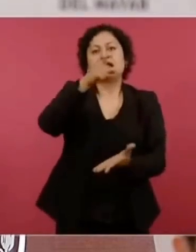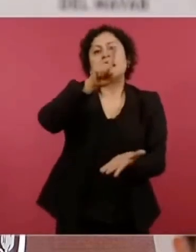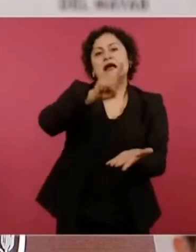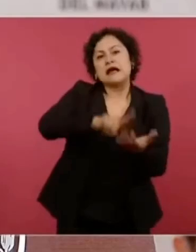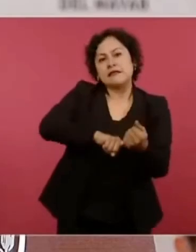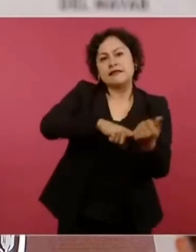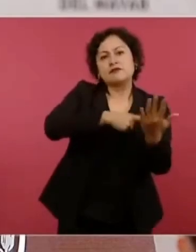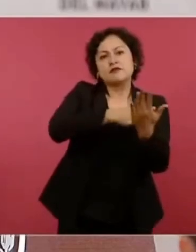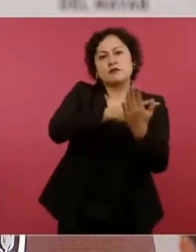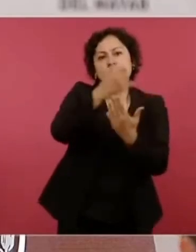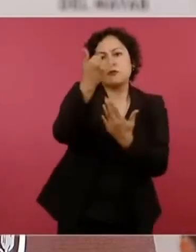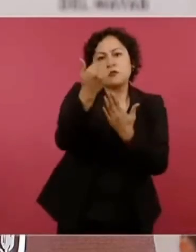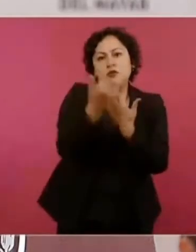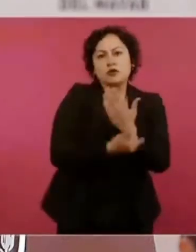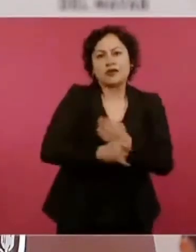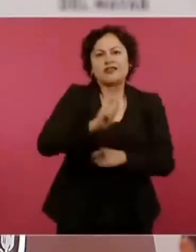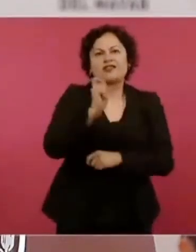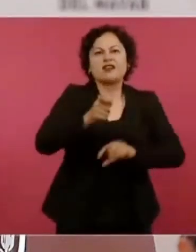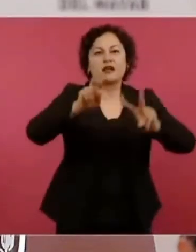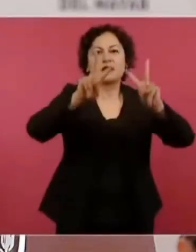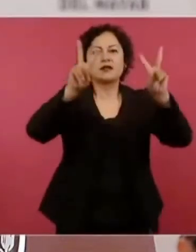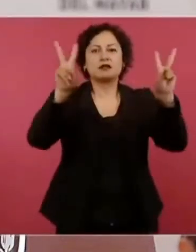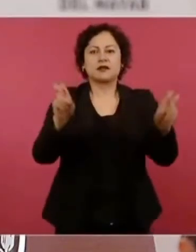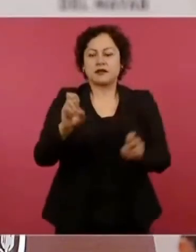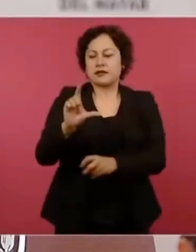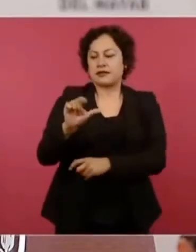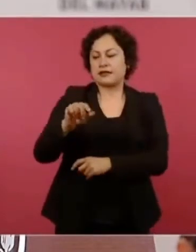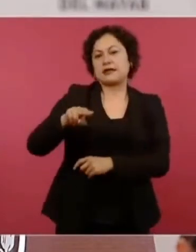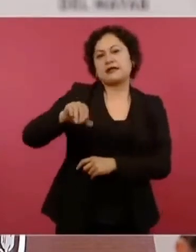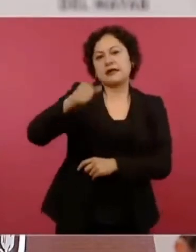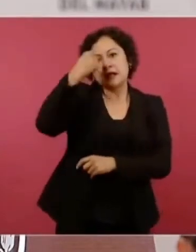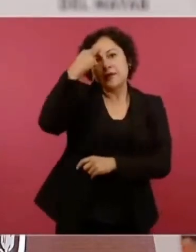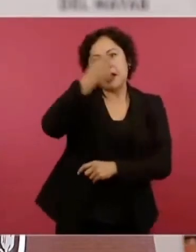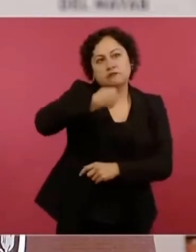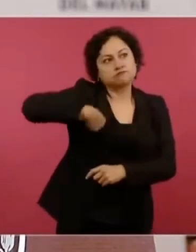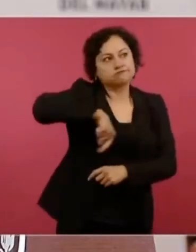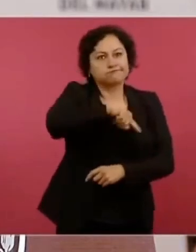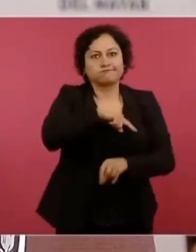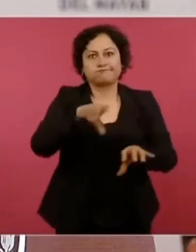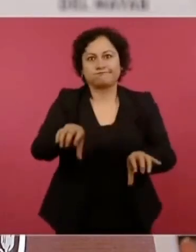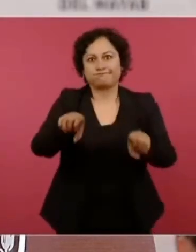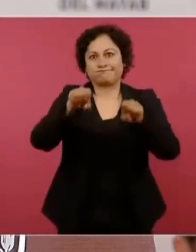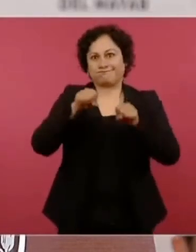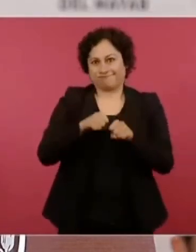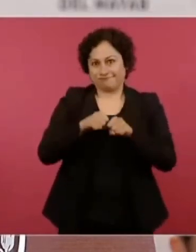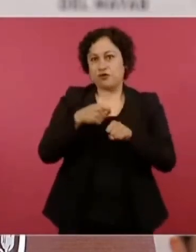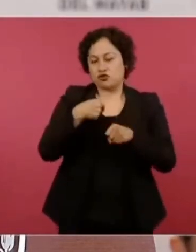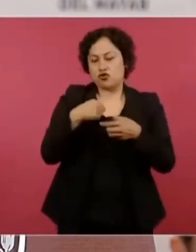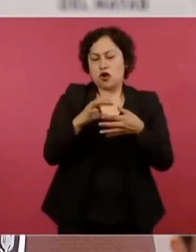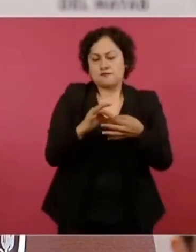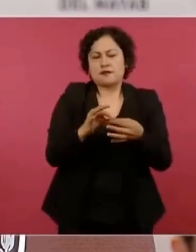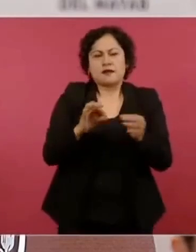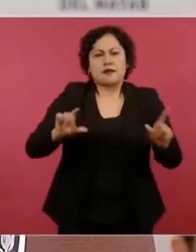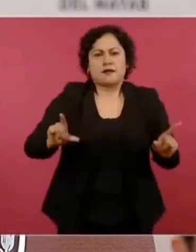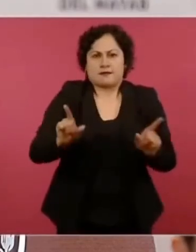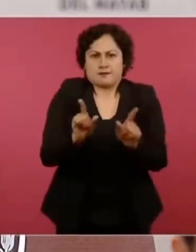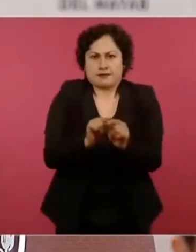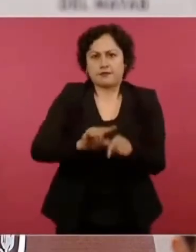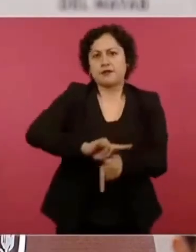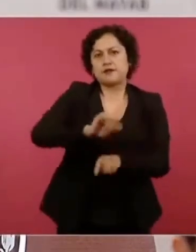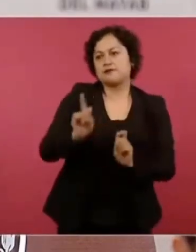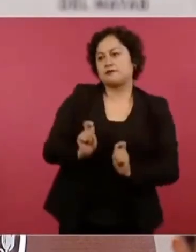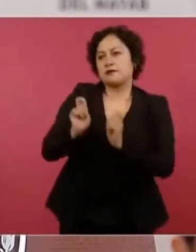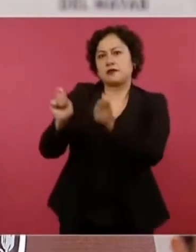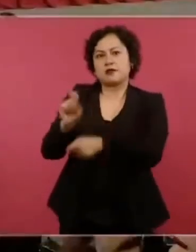Es Nuestra. Lo haré breve y a continuación lo explicará también el maestro Zoé Robledo. La